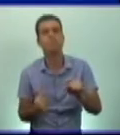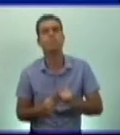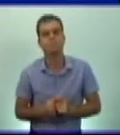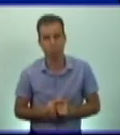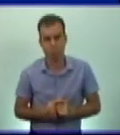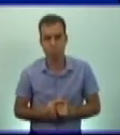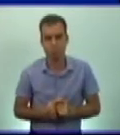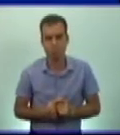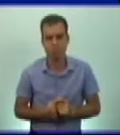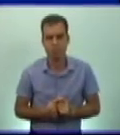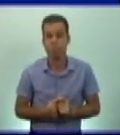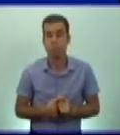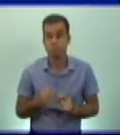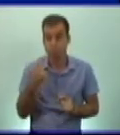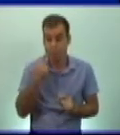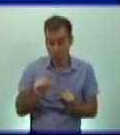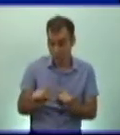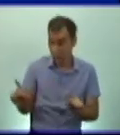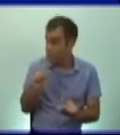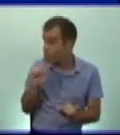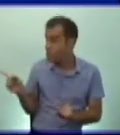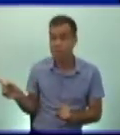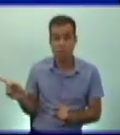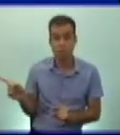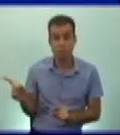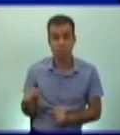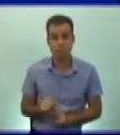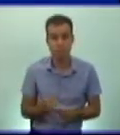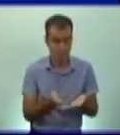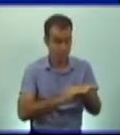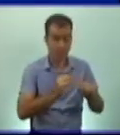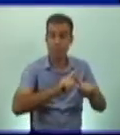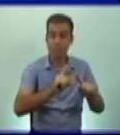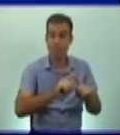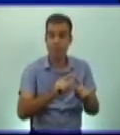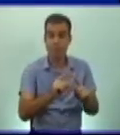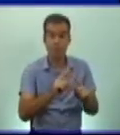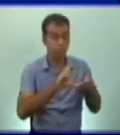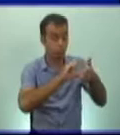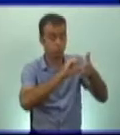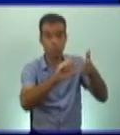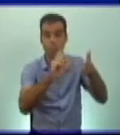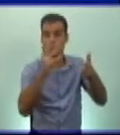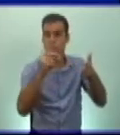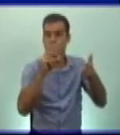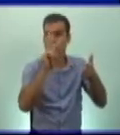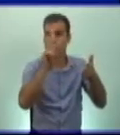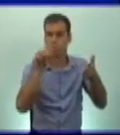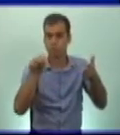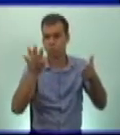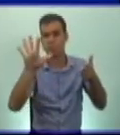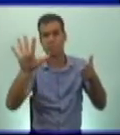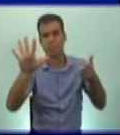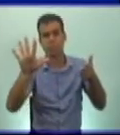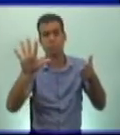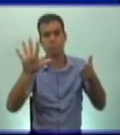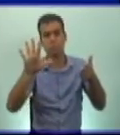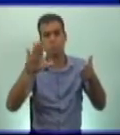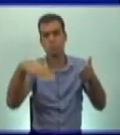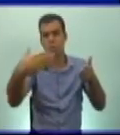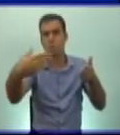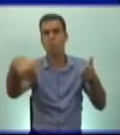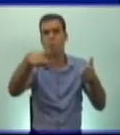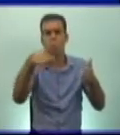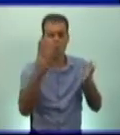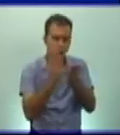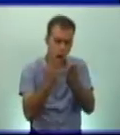trabajar con el epígrafe 3.5 del libro de texto y después pueden aumentar su preparación estudiando